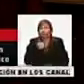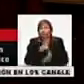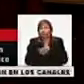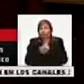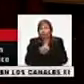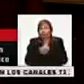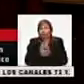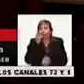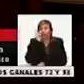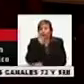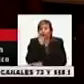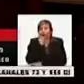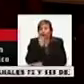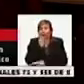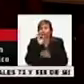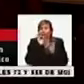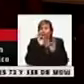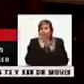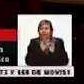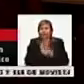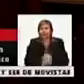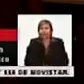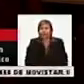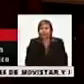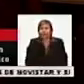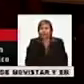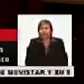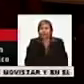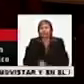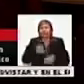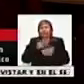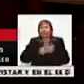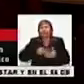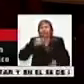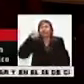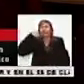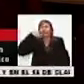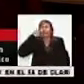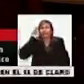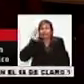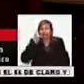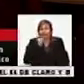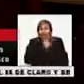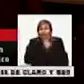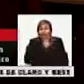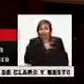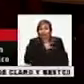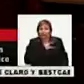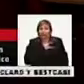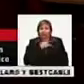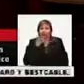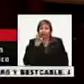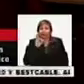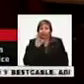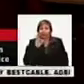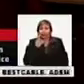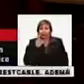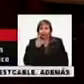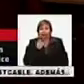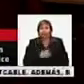que era nuestro maestro, precisamente, que fue uno de los rectores de la Universidad Nacional Federico